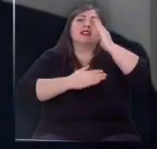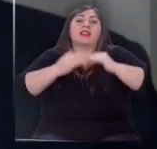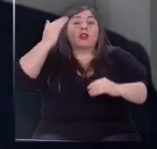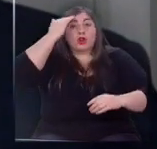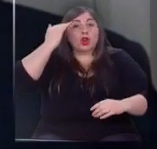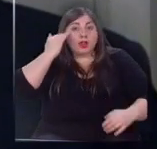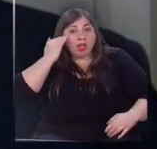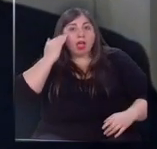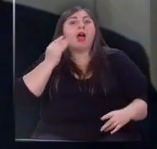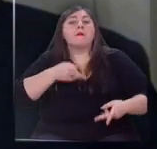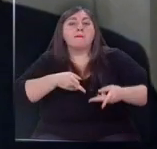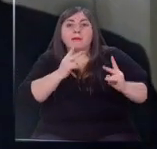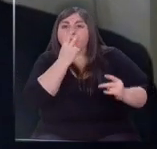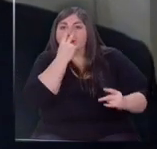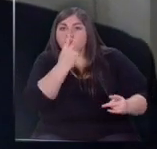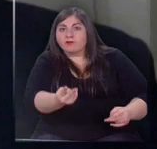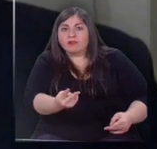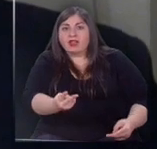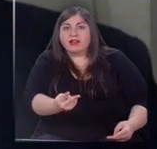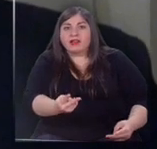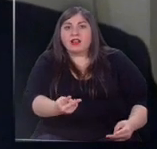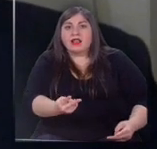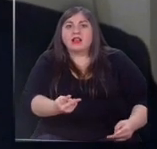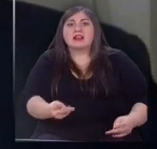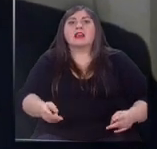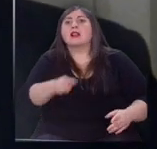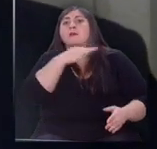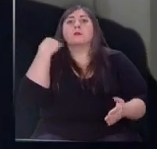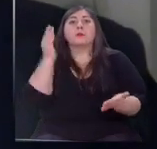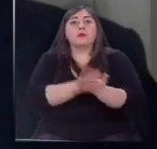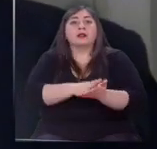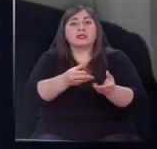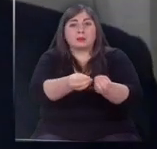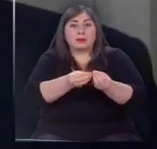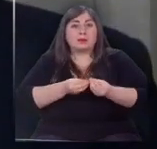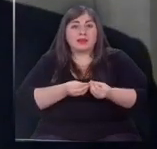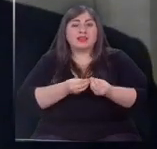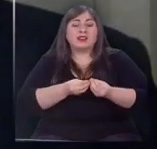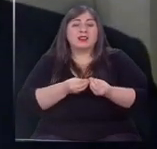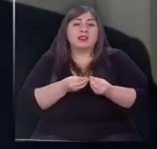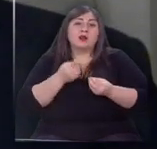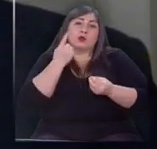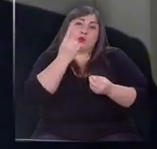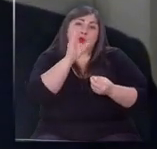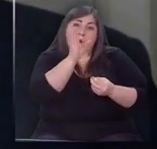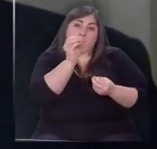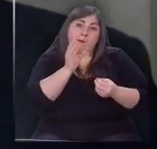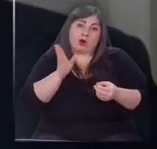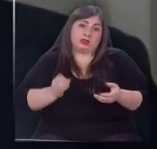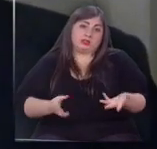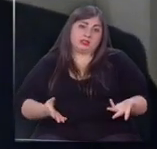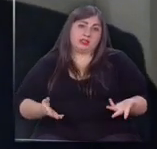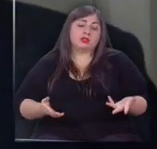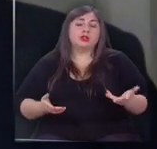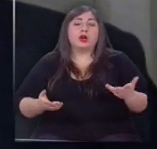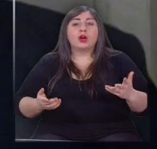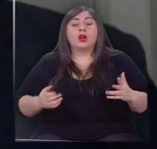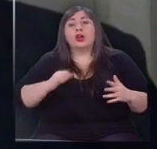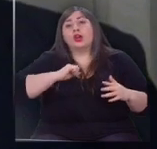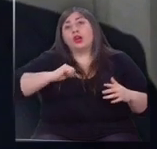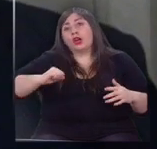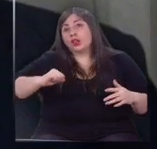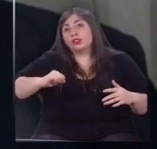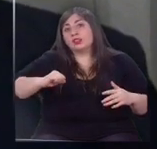que permitieron ver que la letalidad promedio es de un 1%, contra la de